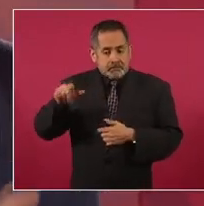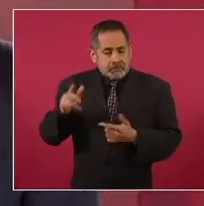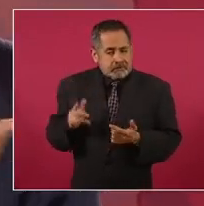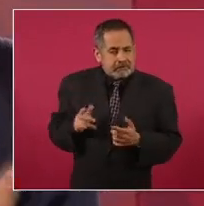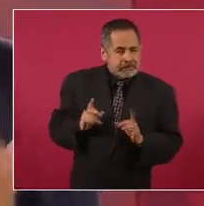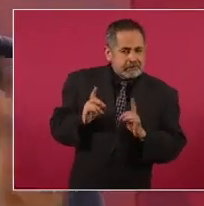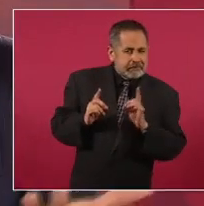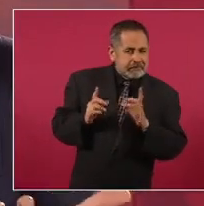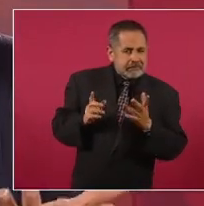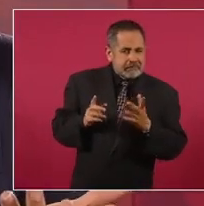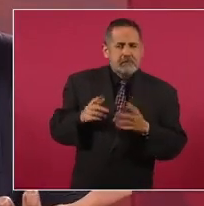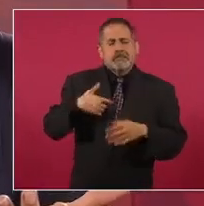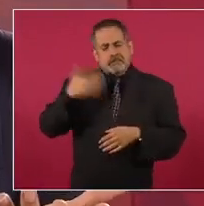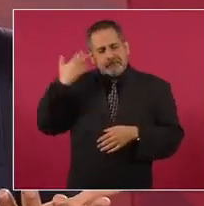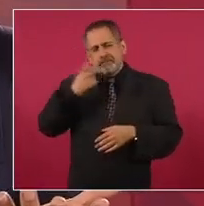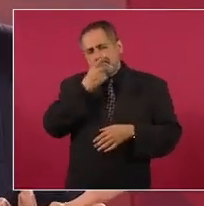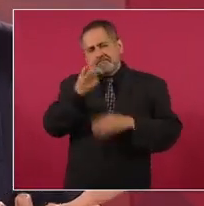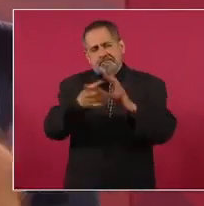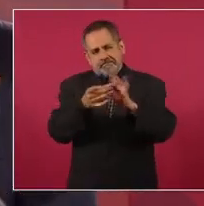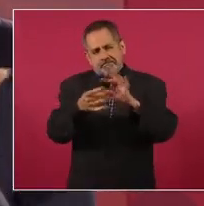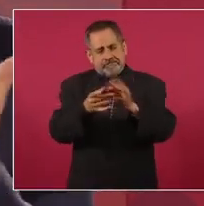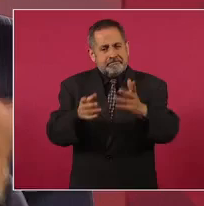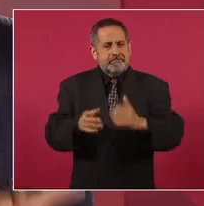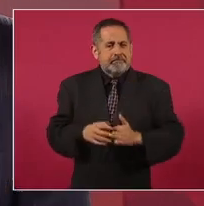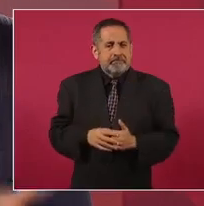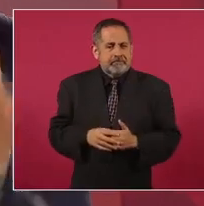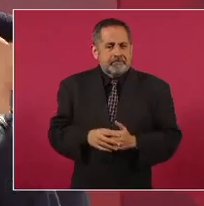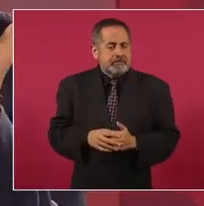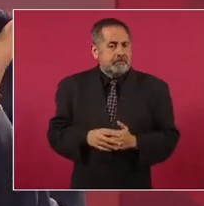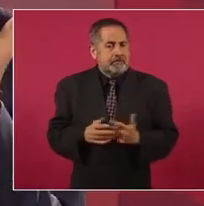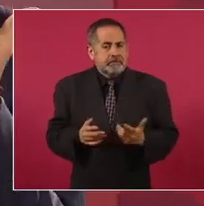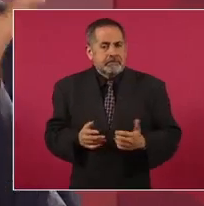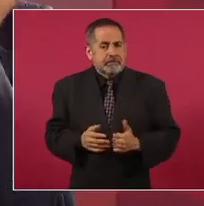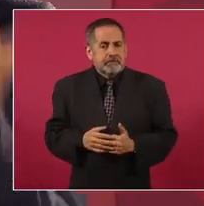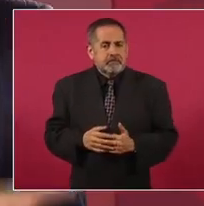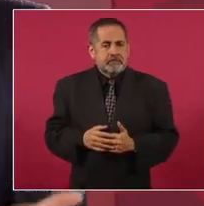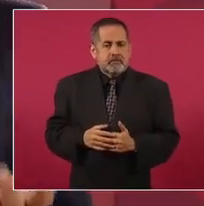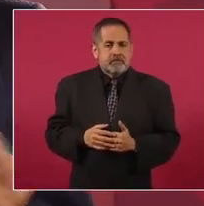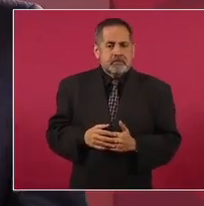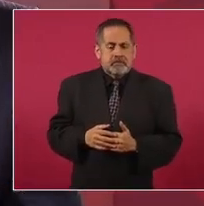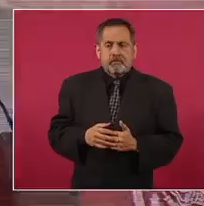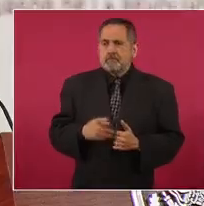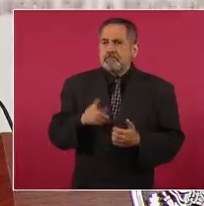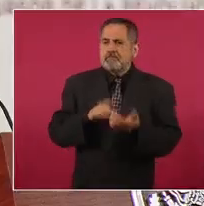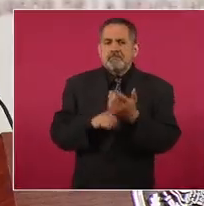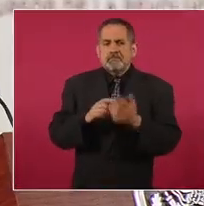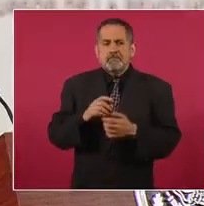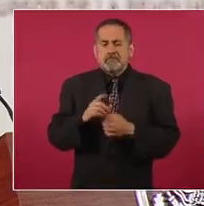porque ya lo he dicho en otras ocasiones, no enfrentamos una crisis.